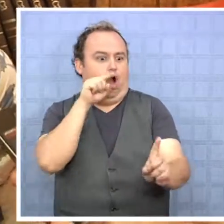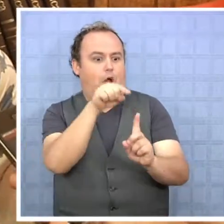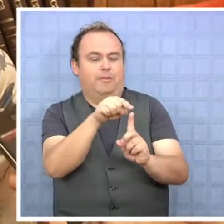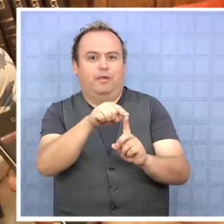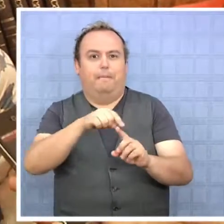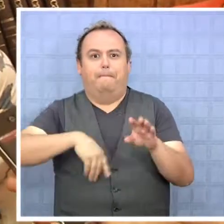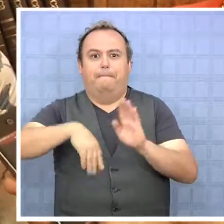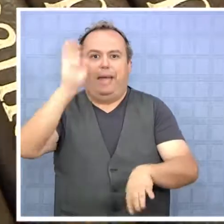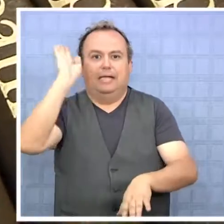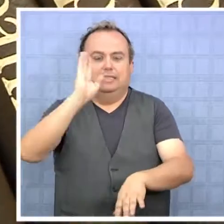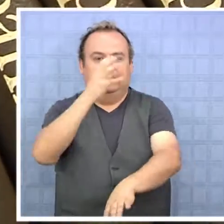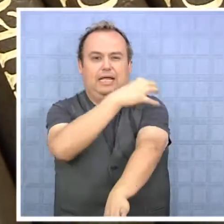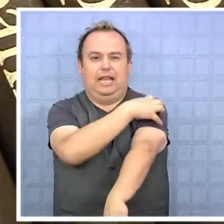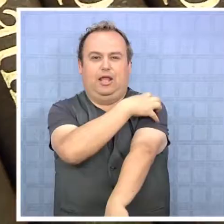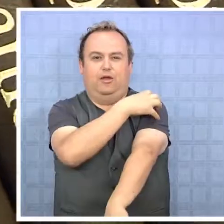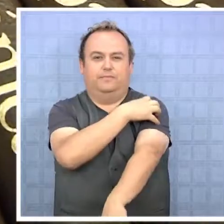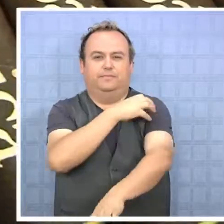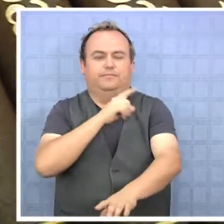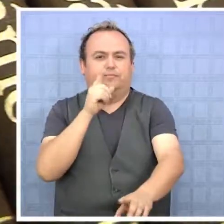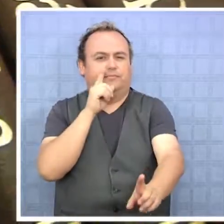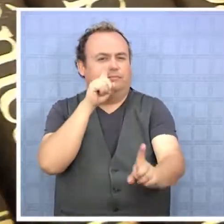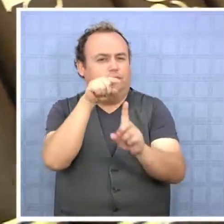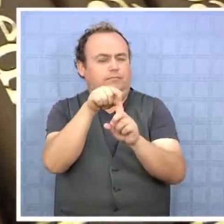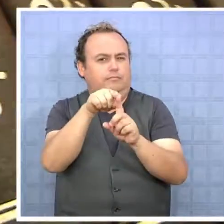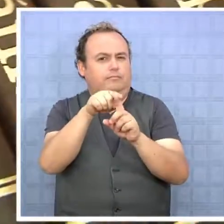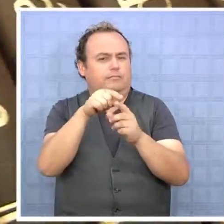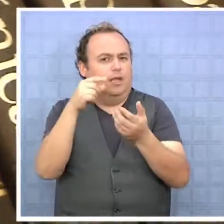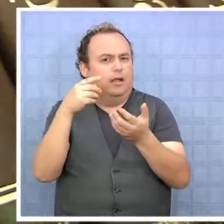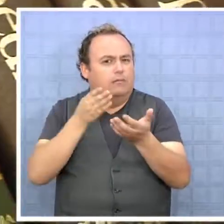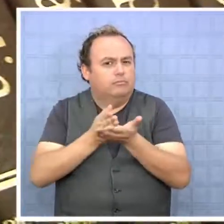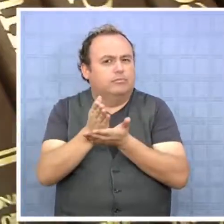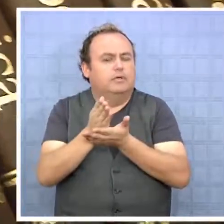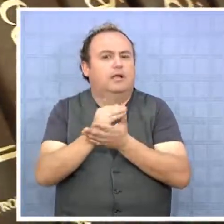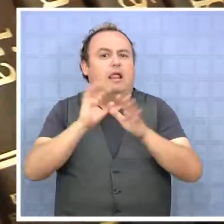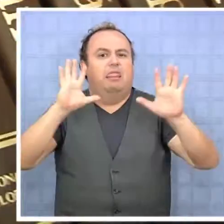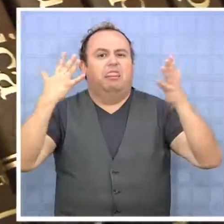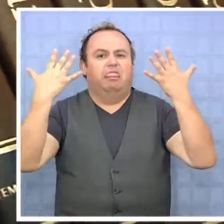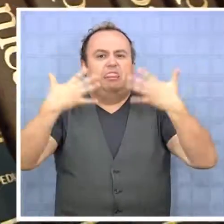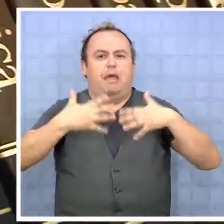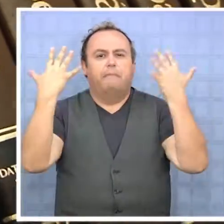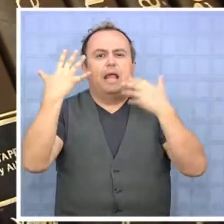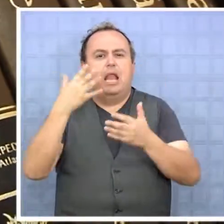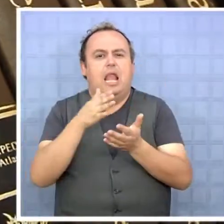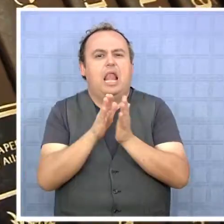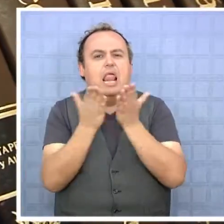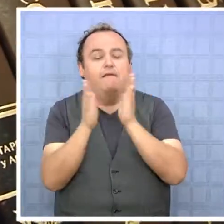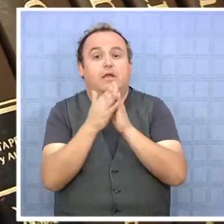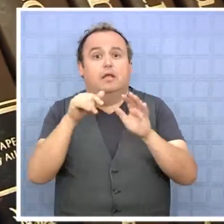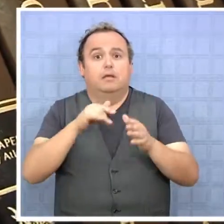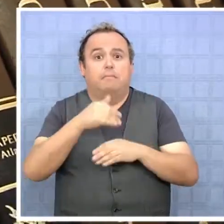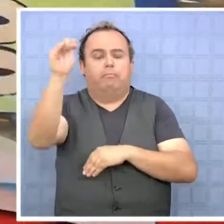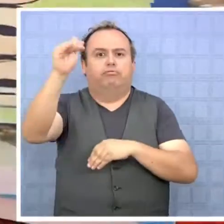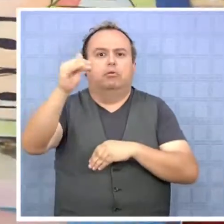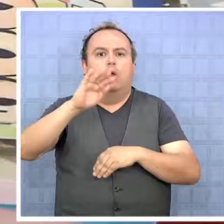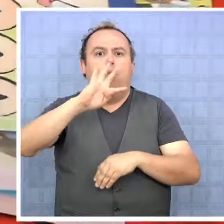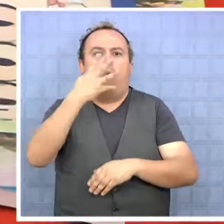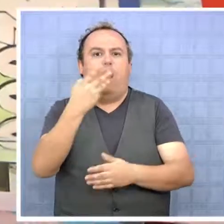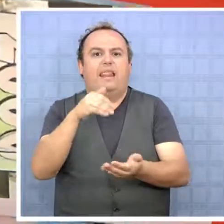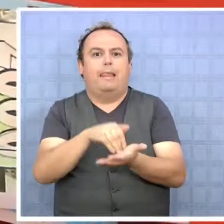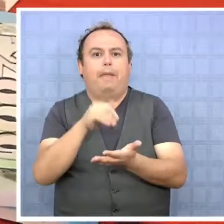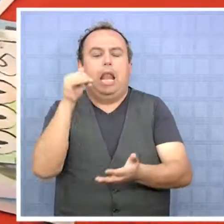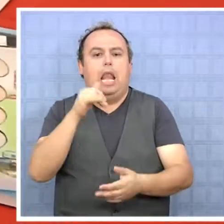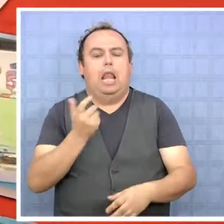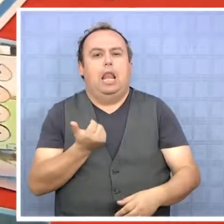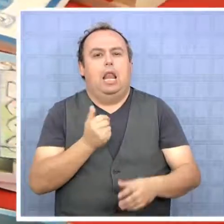nivel regional. La meta inicial era recolectar 10.000 libros, pero se logró recopilar 40.000 libros a nivel